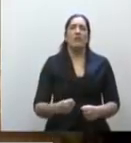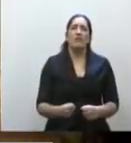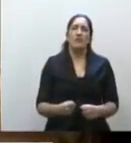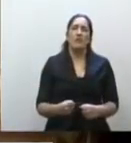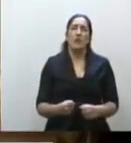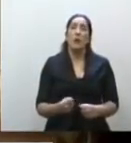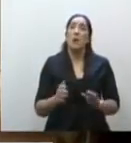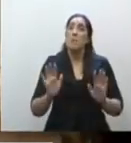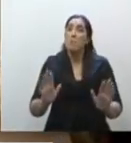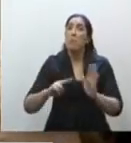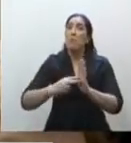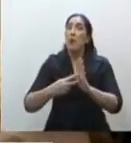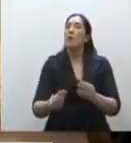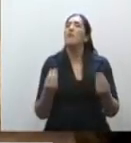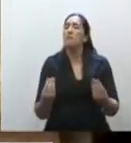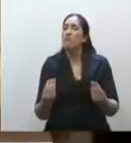El problema es cuando